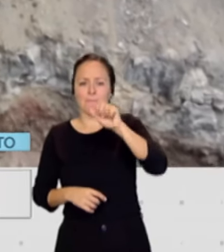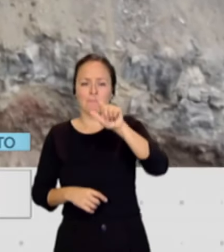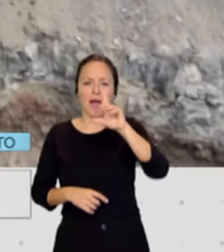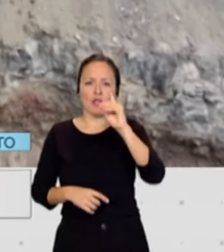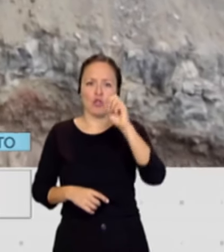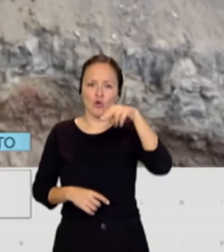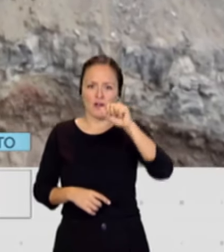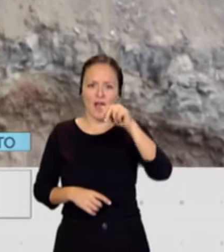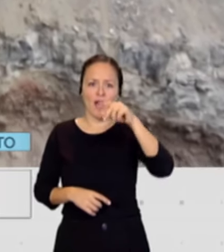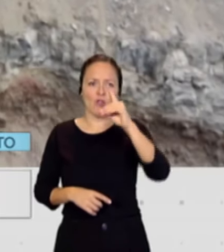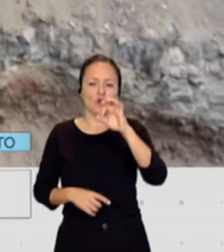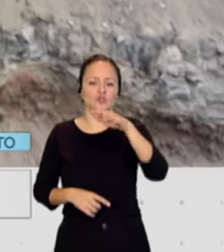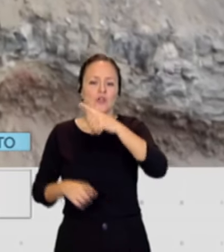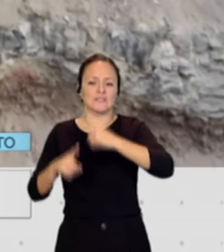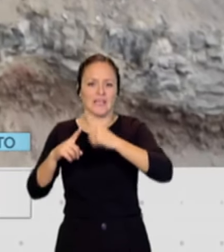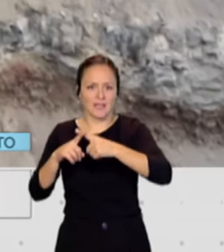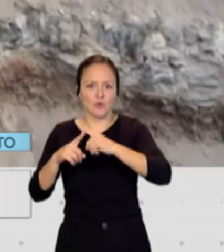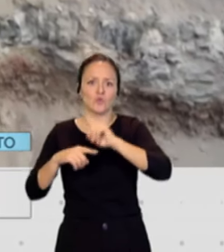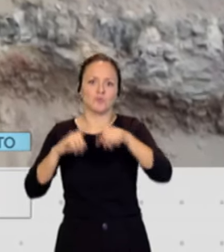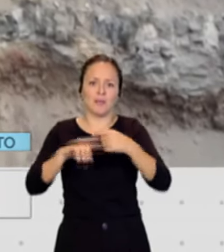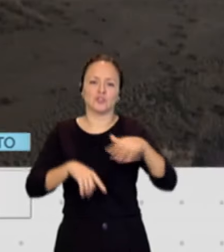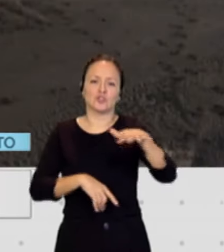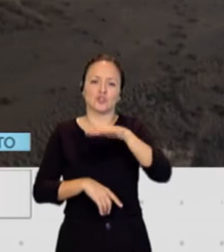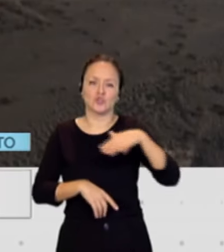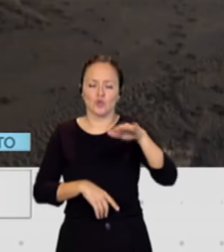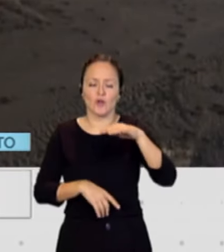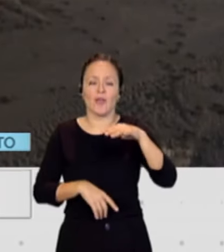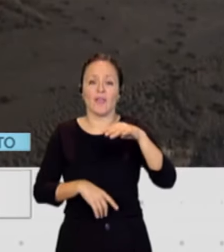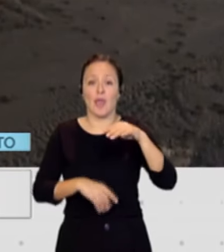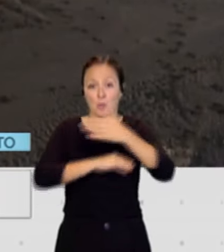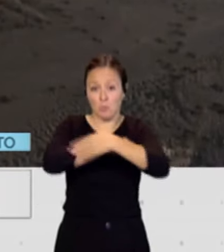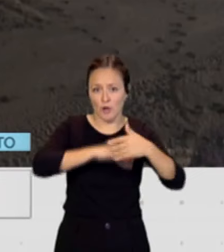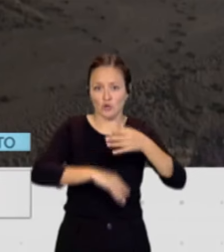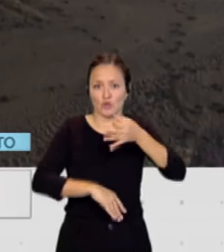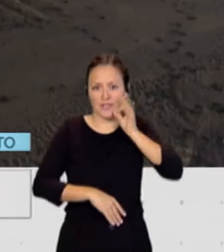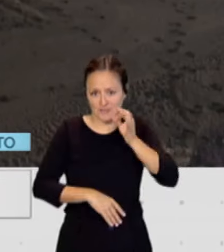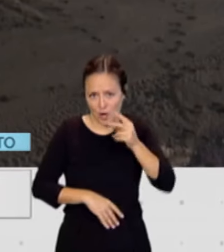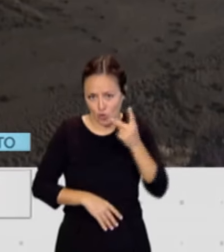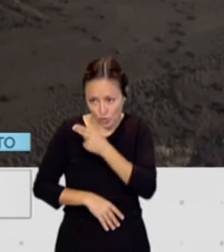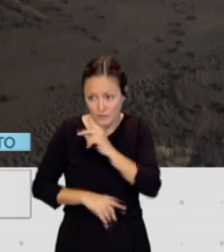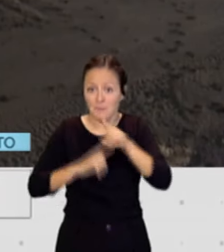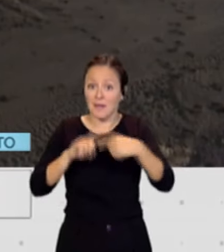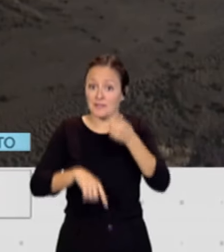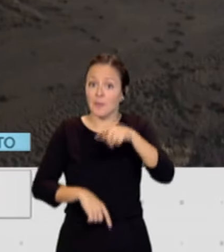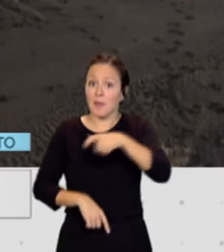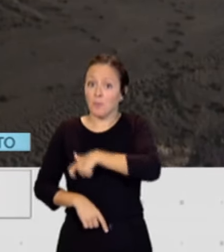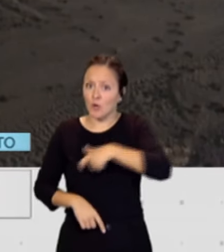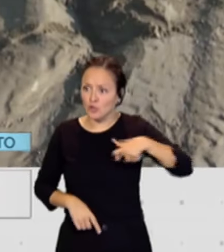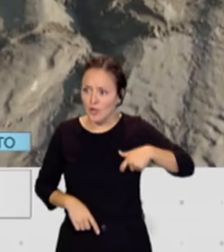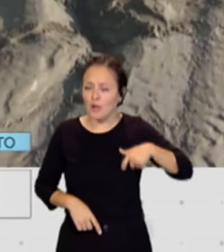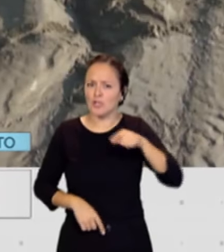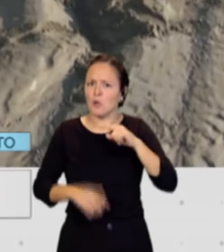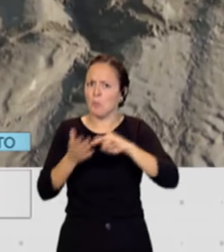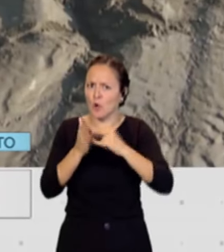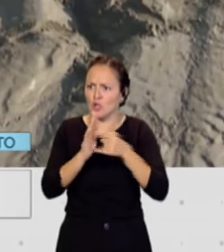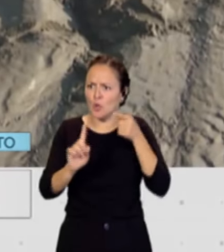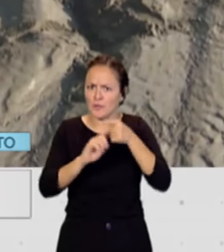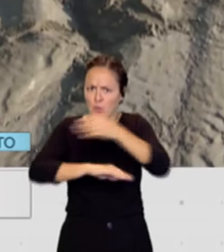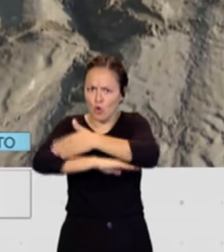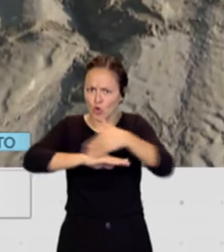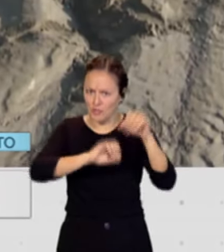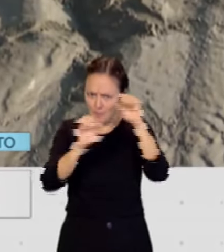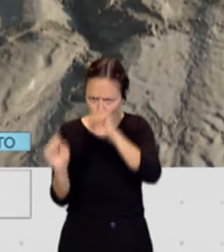de de la zona del puerto en tazacorte y también Puerto naos que tiene pendiente un proyecto para para proteger el el litoral sí lo